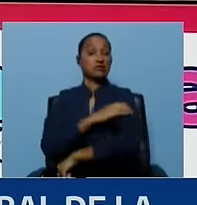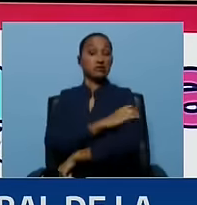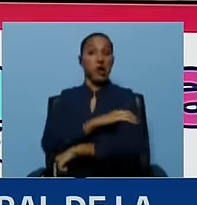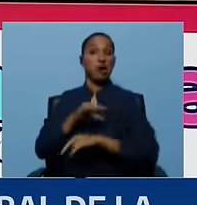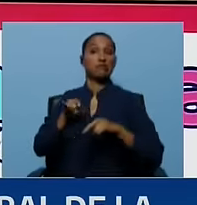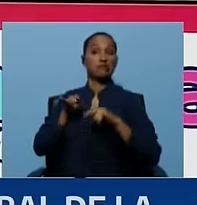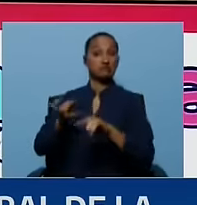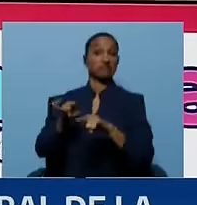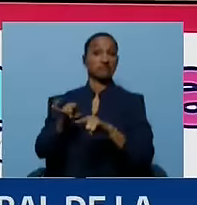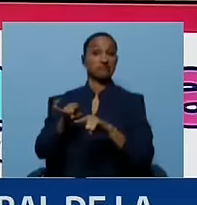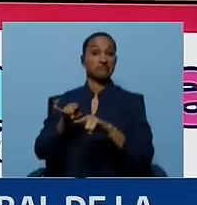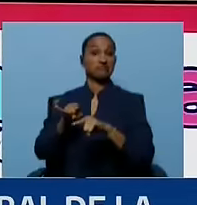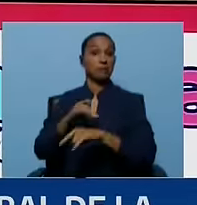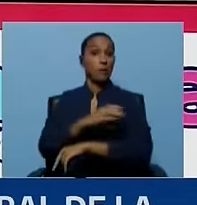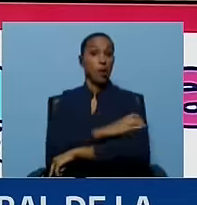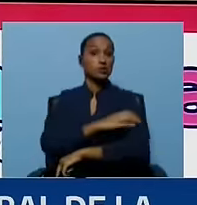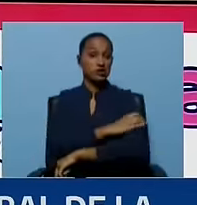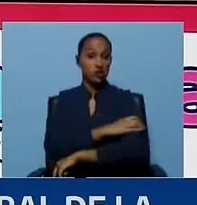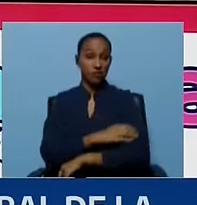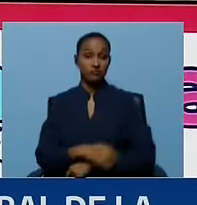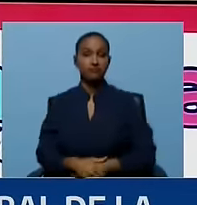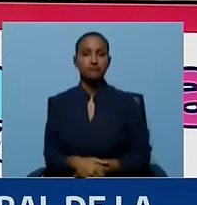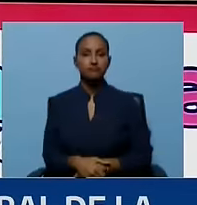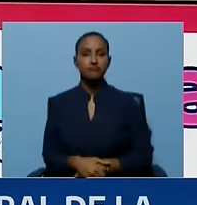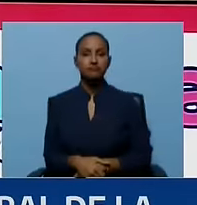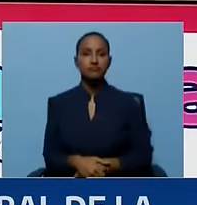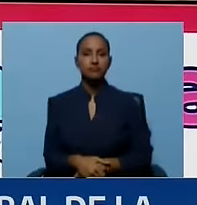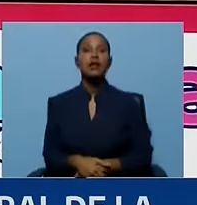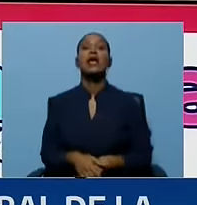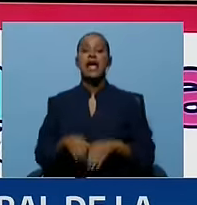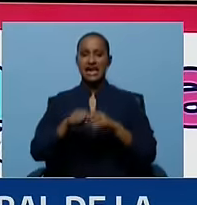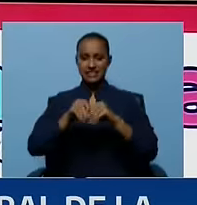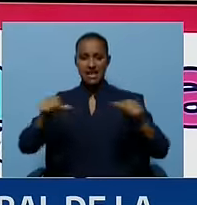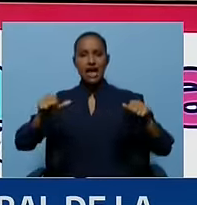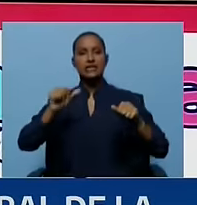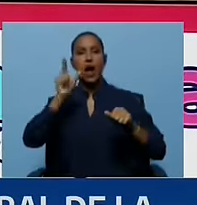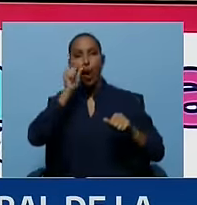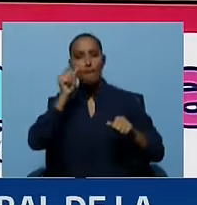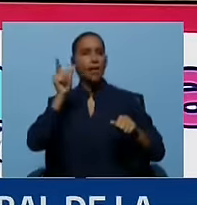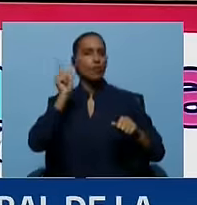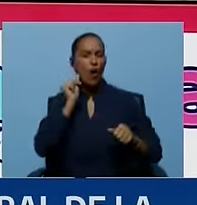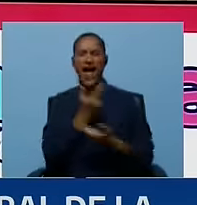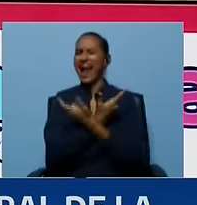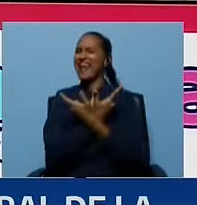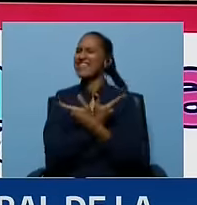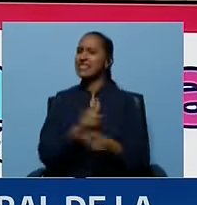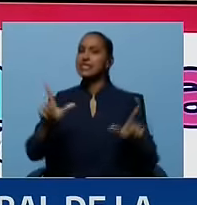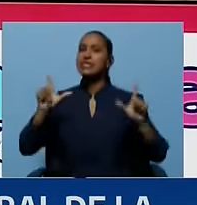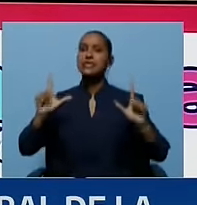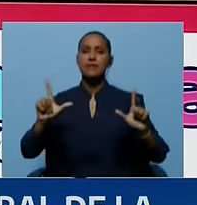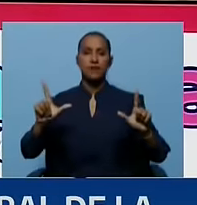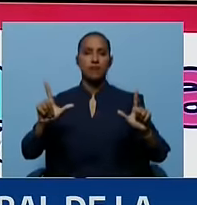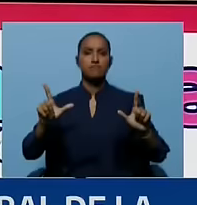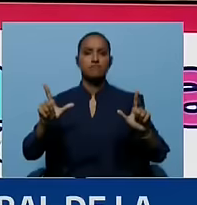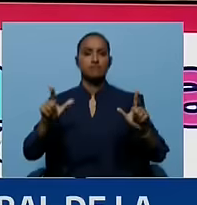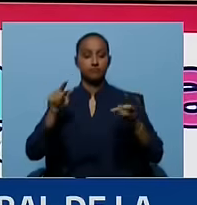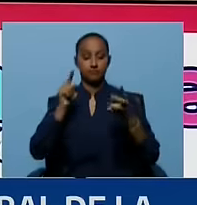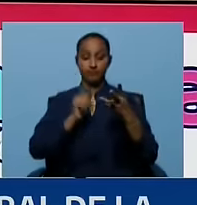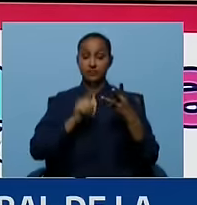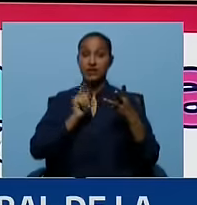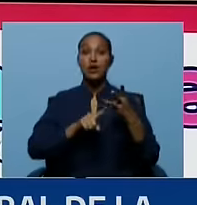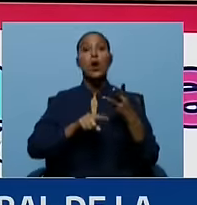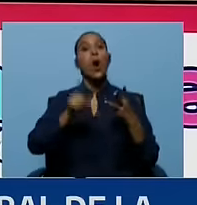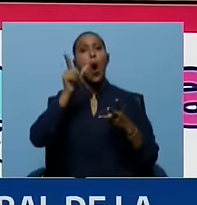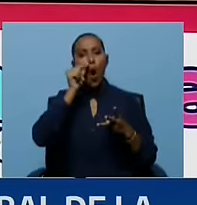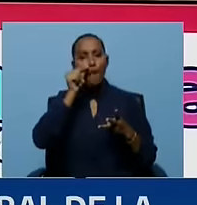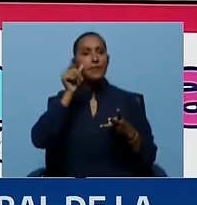horror a la oligarquía, y tierra y hombres libres. Hoy sería tierra, hombres y